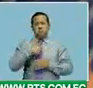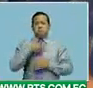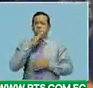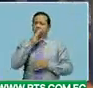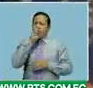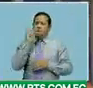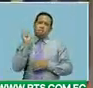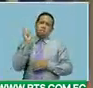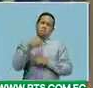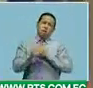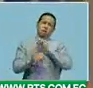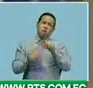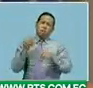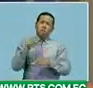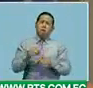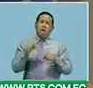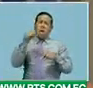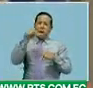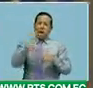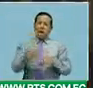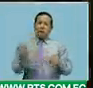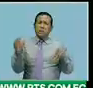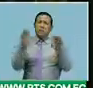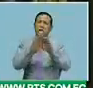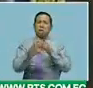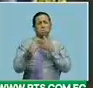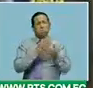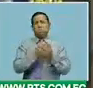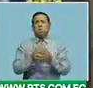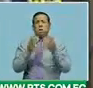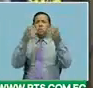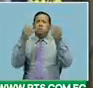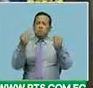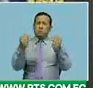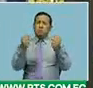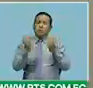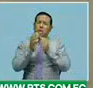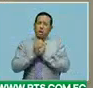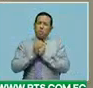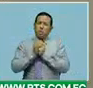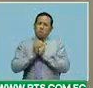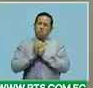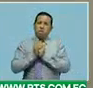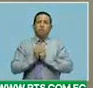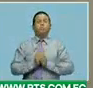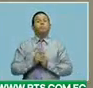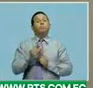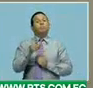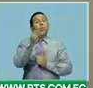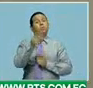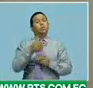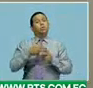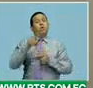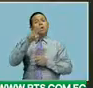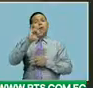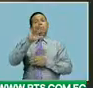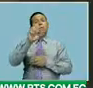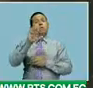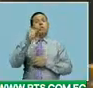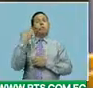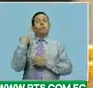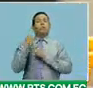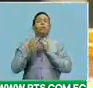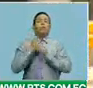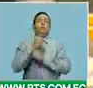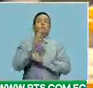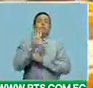así te he cerrado, yo vengo y me agarro de las redes de fierro y rezo. Don Víctor Tapia tiene 75 años de edad. Hace 30 perdió a